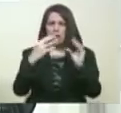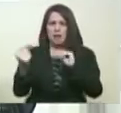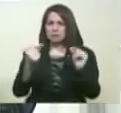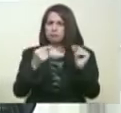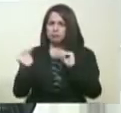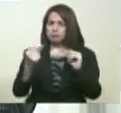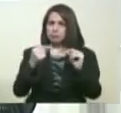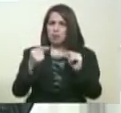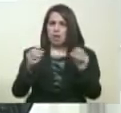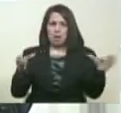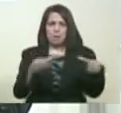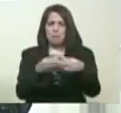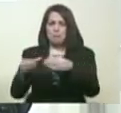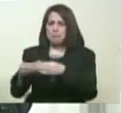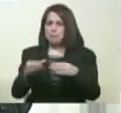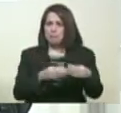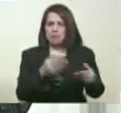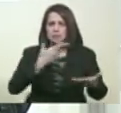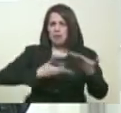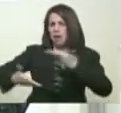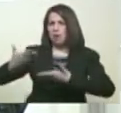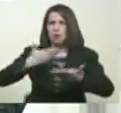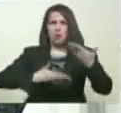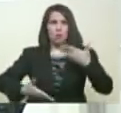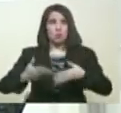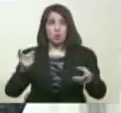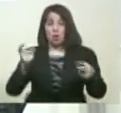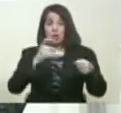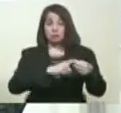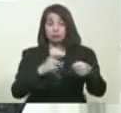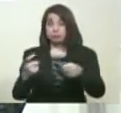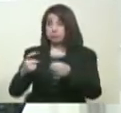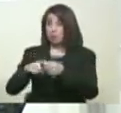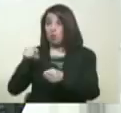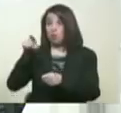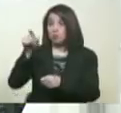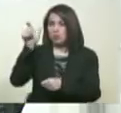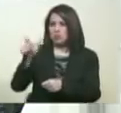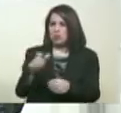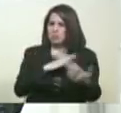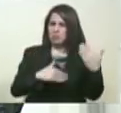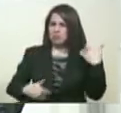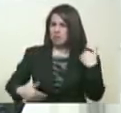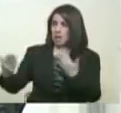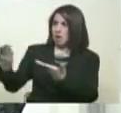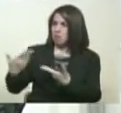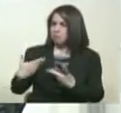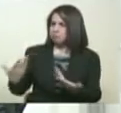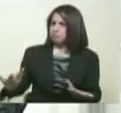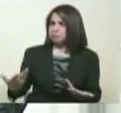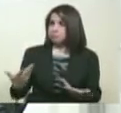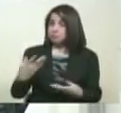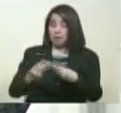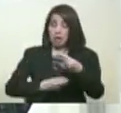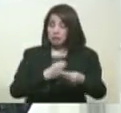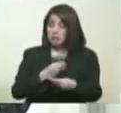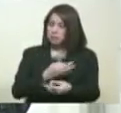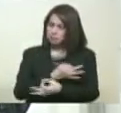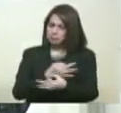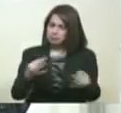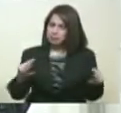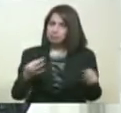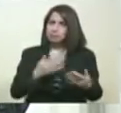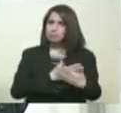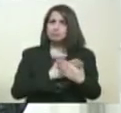de negocio, asociaciones. Usted nos ha exigido al gabinete, así lo haremos cumplir, presidente,